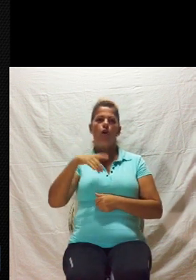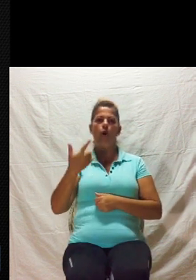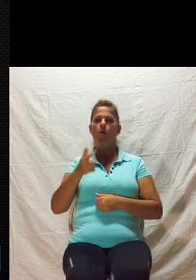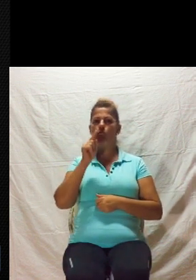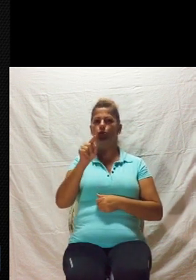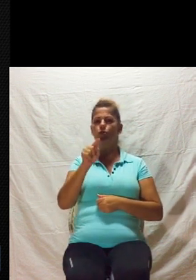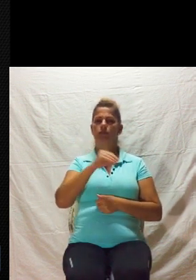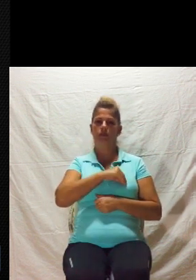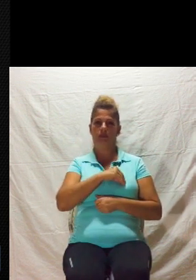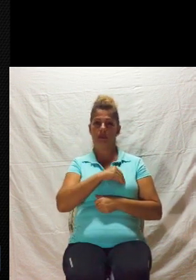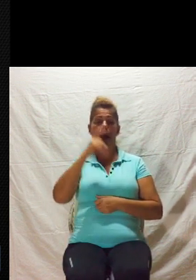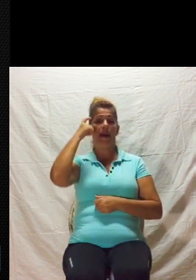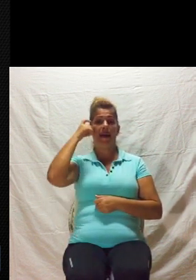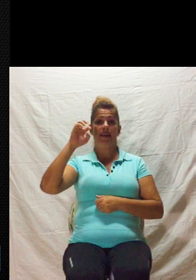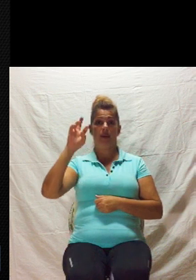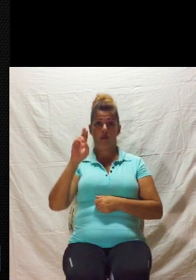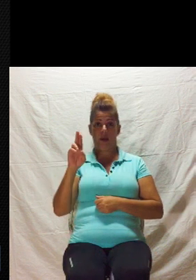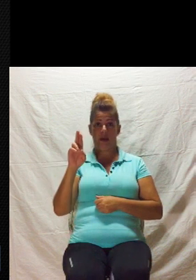y reacciones automáticas.